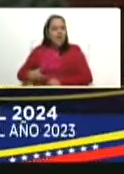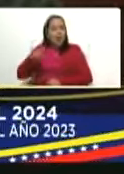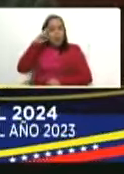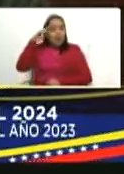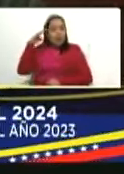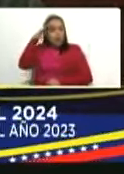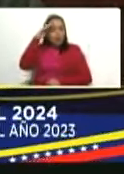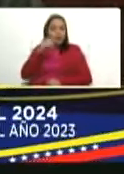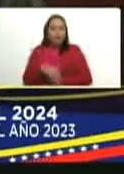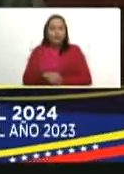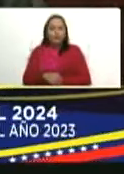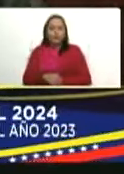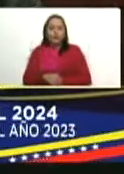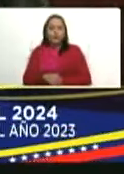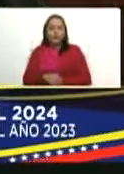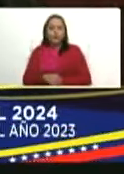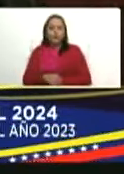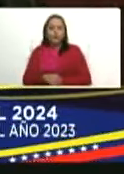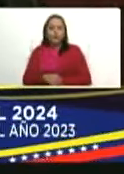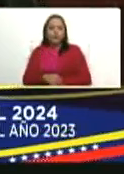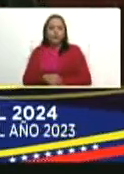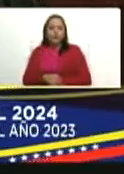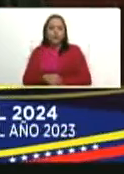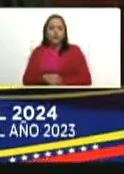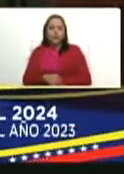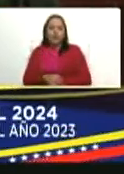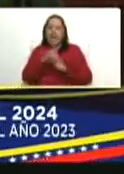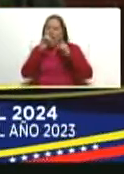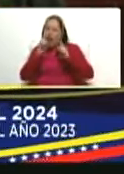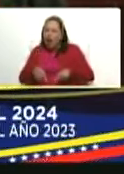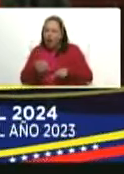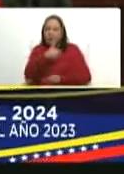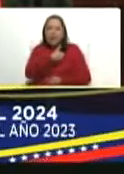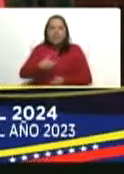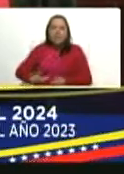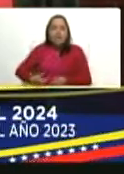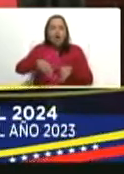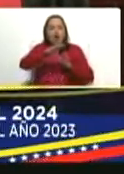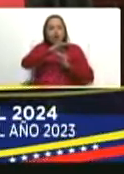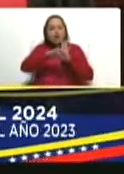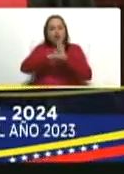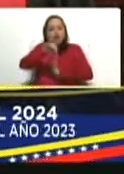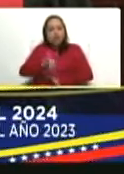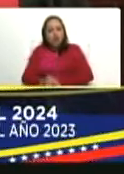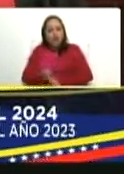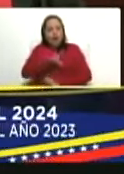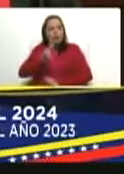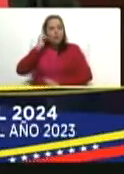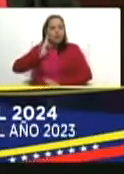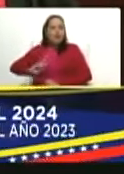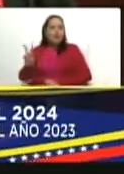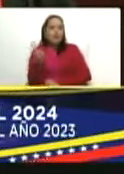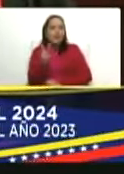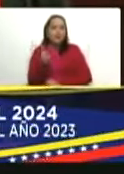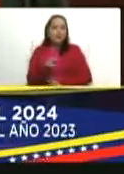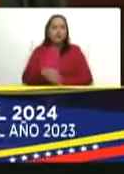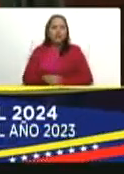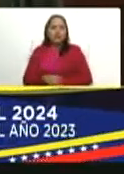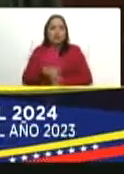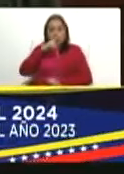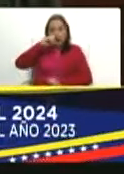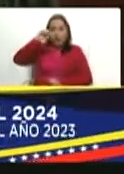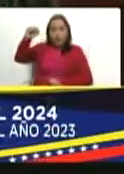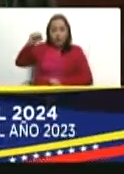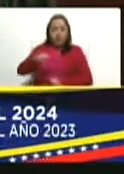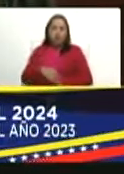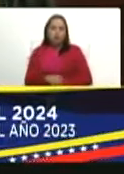actualmente. También el presidente constitucional de la República Bolivariana de Venezuela, Nicolás